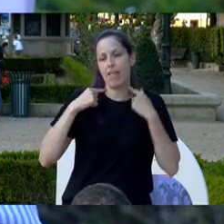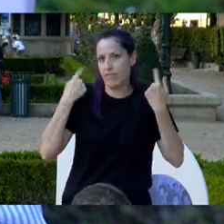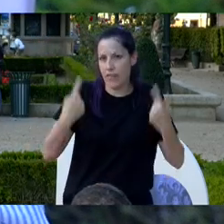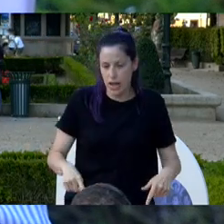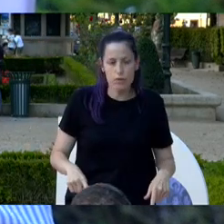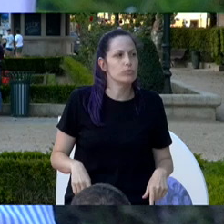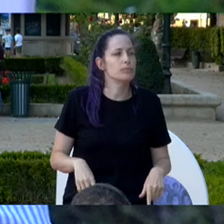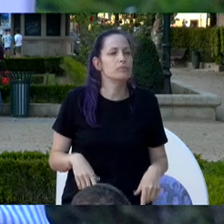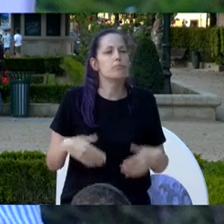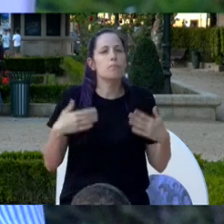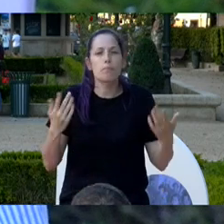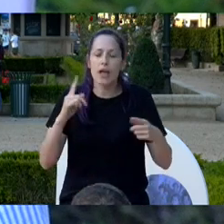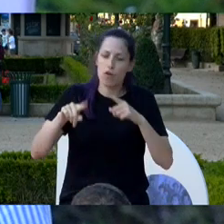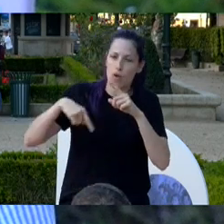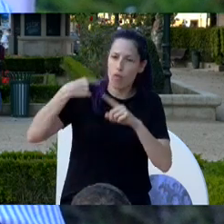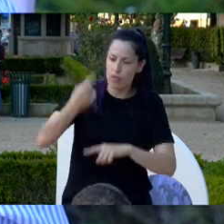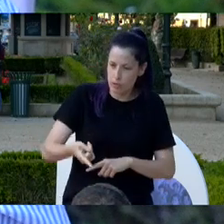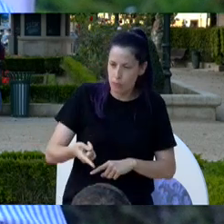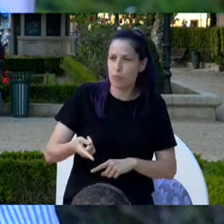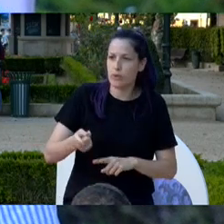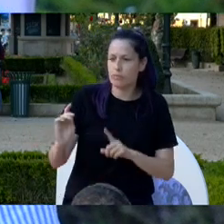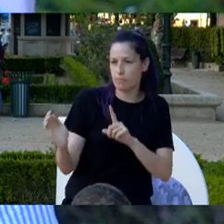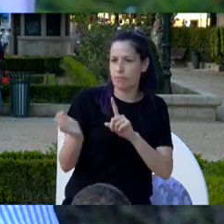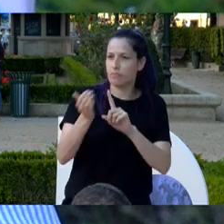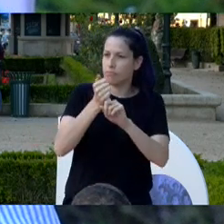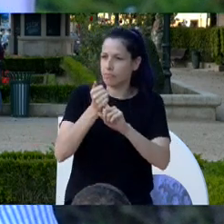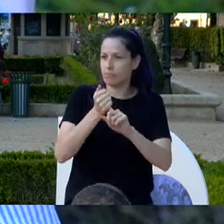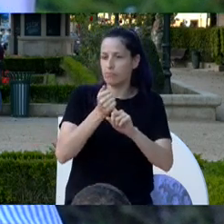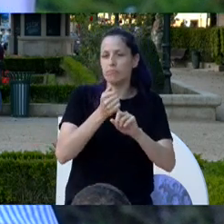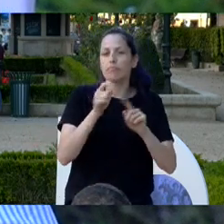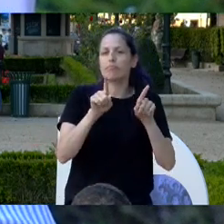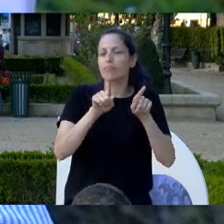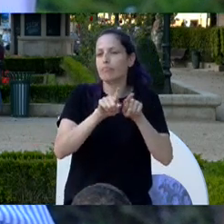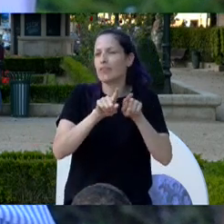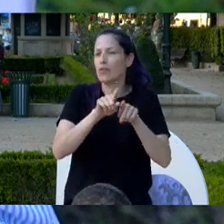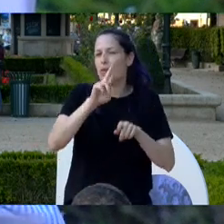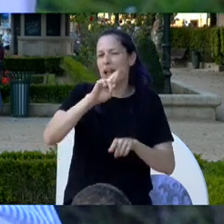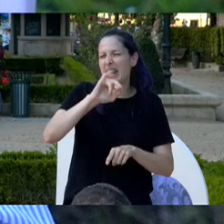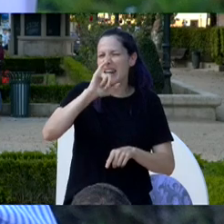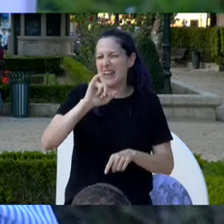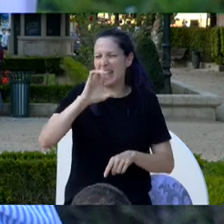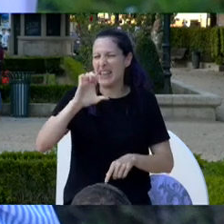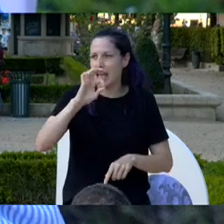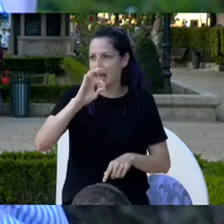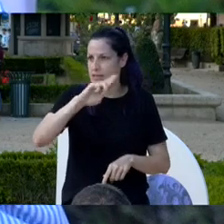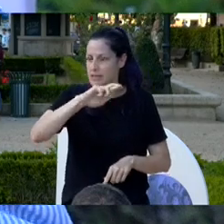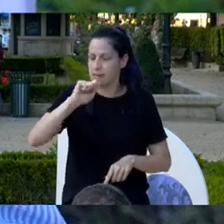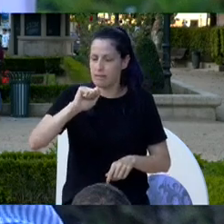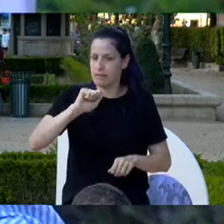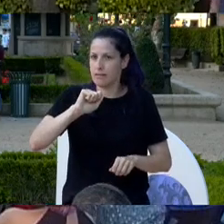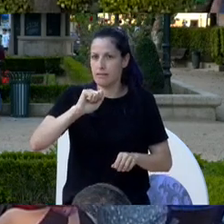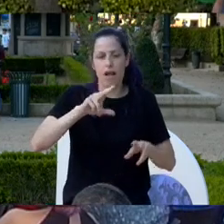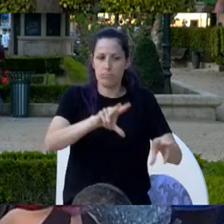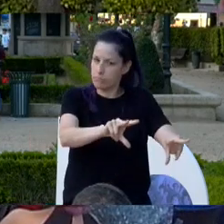1923, consiguen derrotar o riestrismo y consiguen tener a un candidato